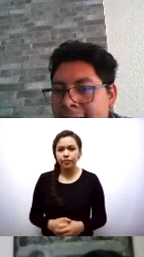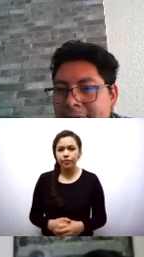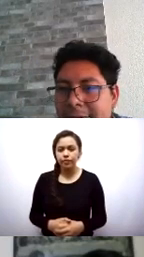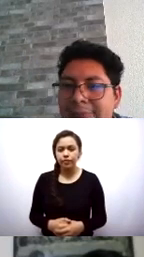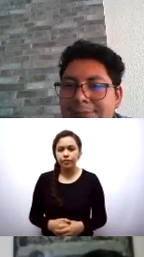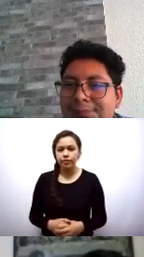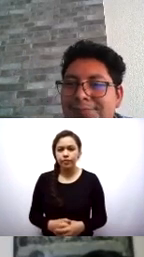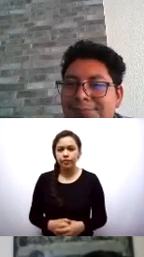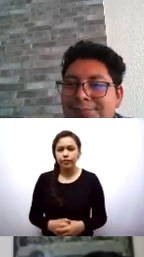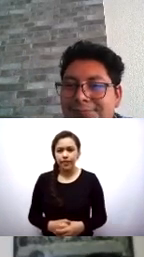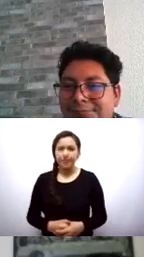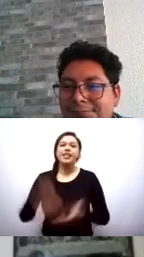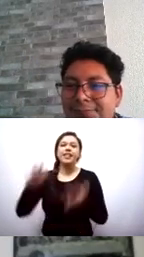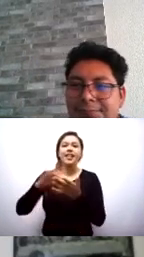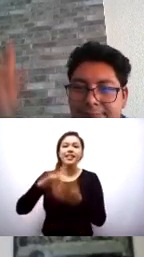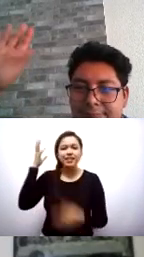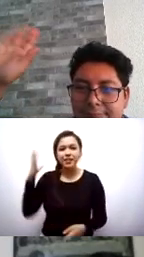Muchas gracias, Fer.